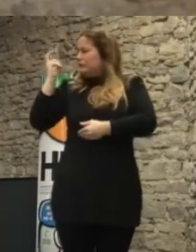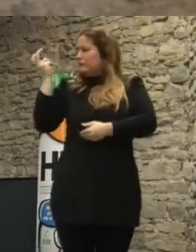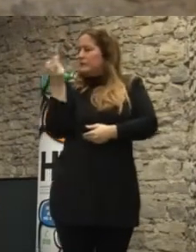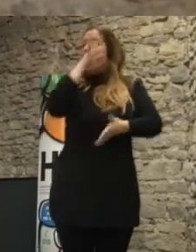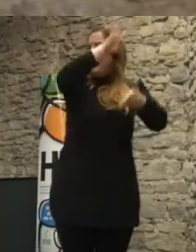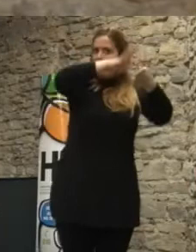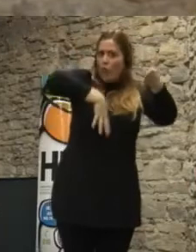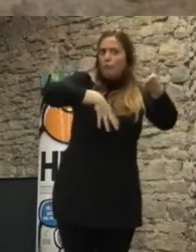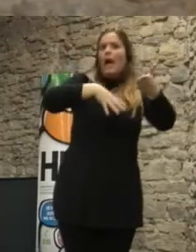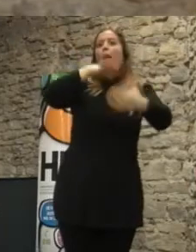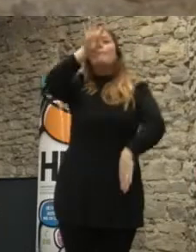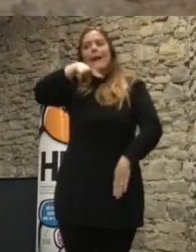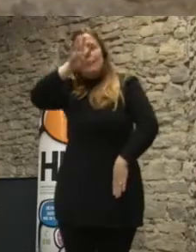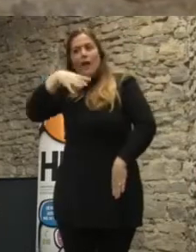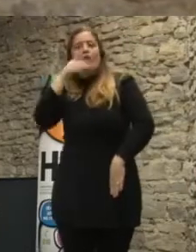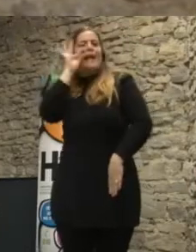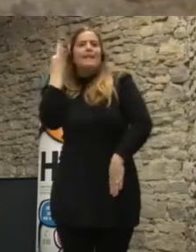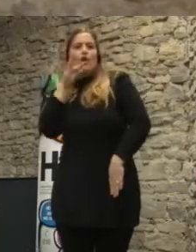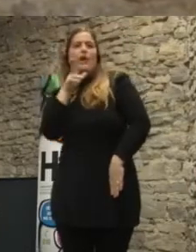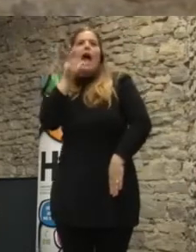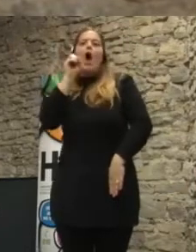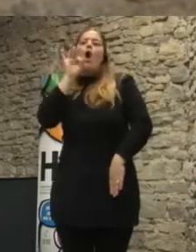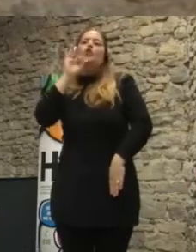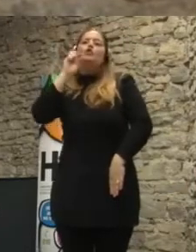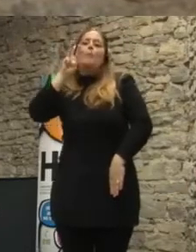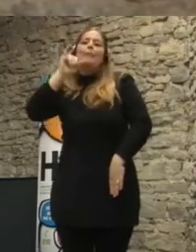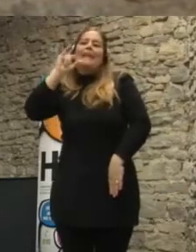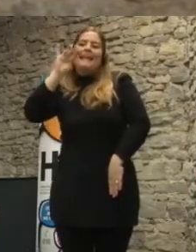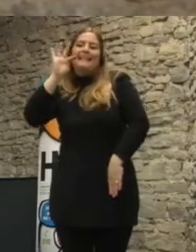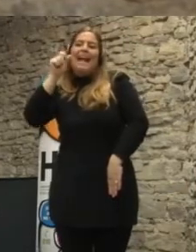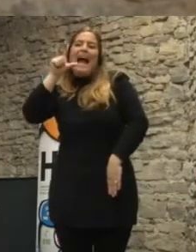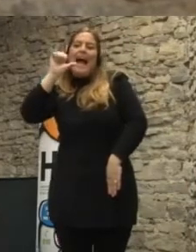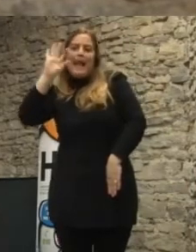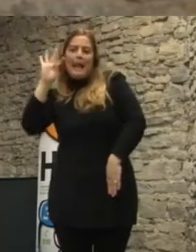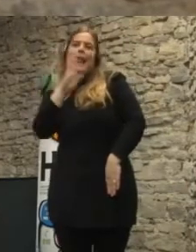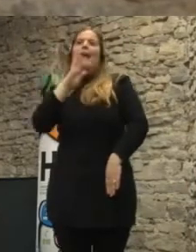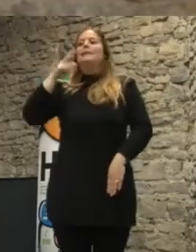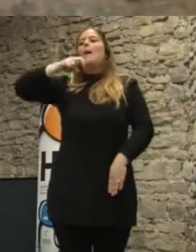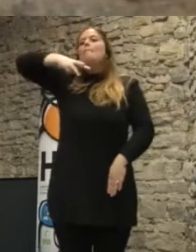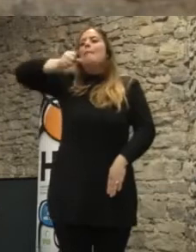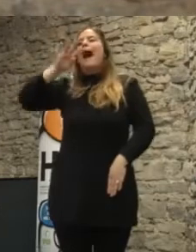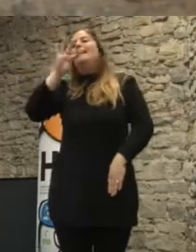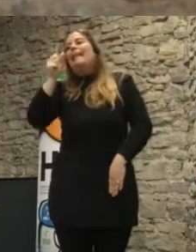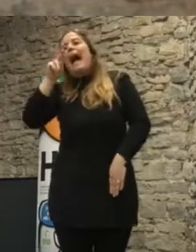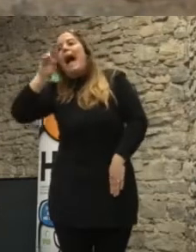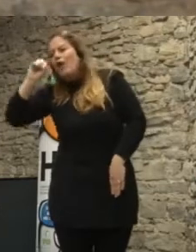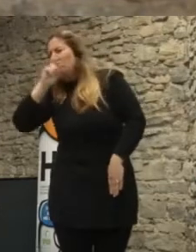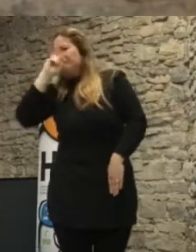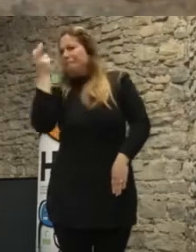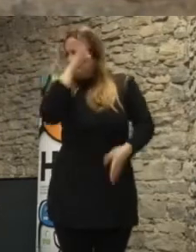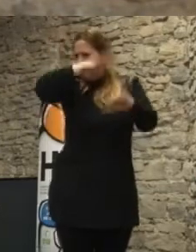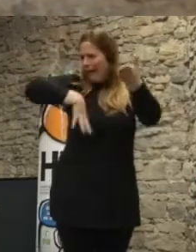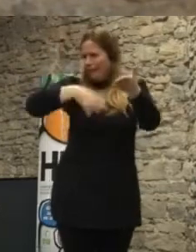Cataluña, Barcelona, Girona, Hospitalet, Rubí, Mataró, pero también en vascos como Donosti, como Vitoria